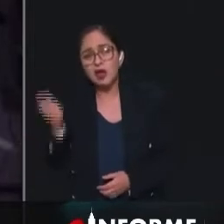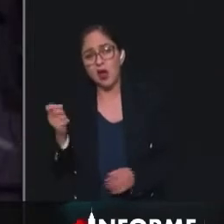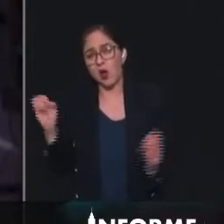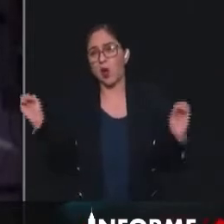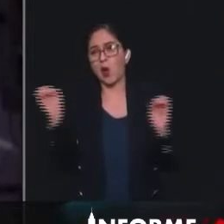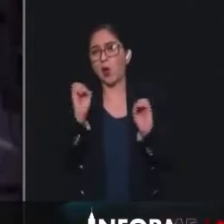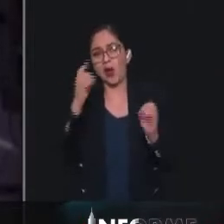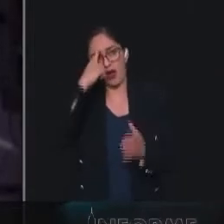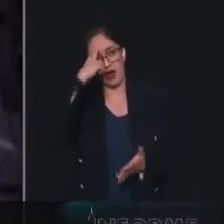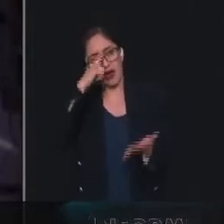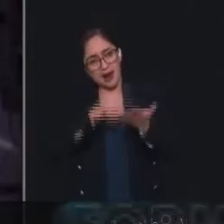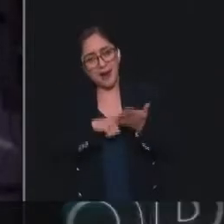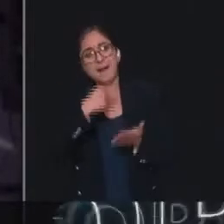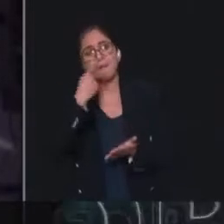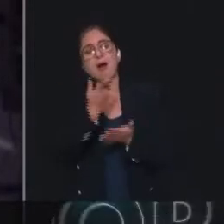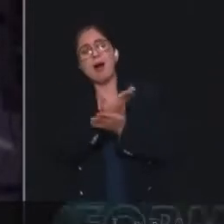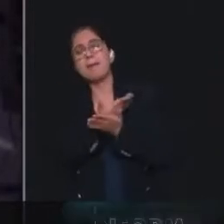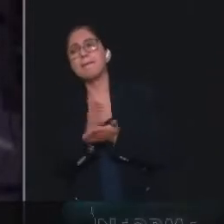problema de visión.